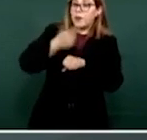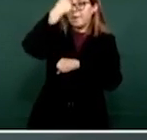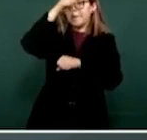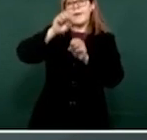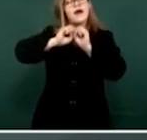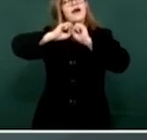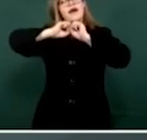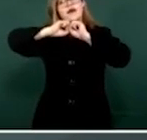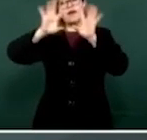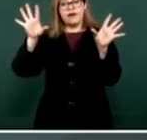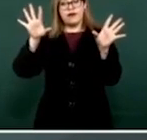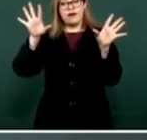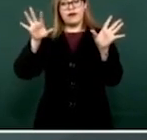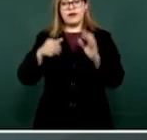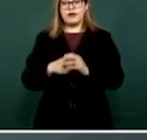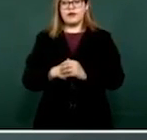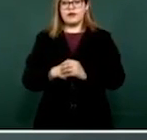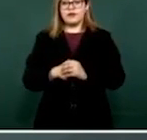aclarar